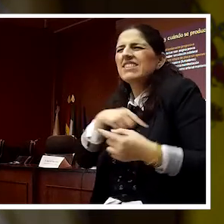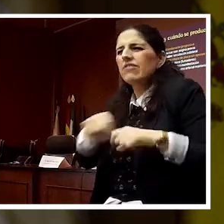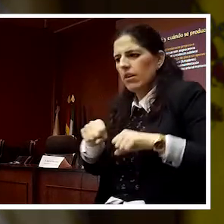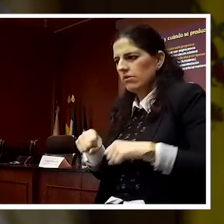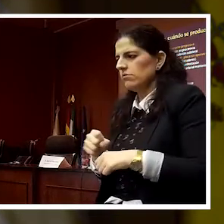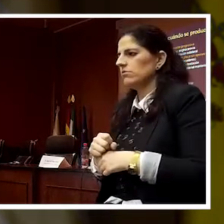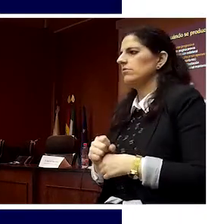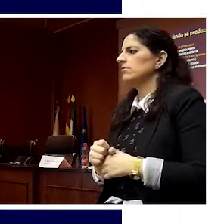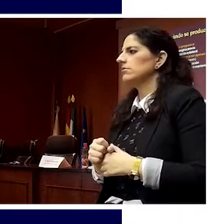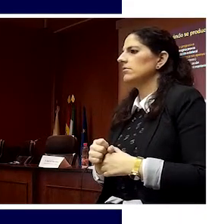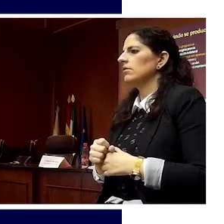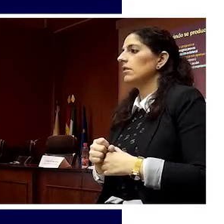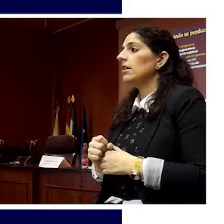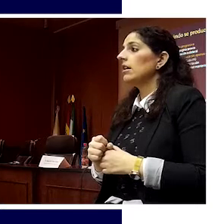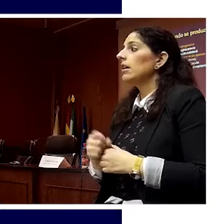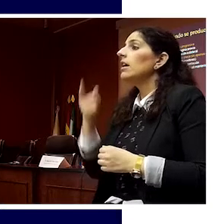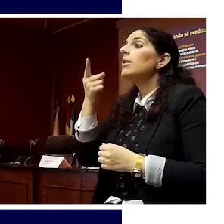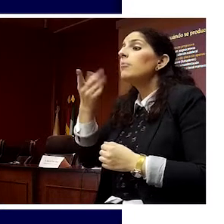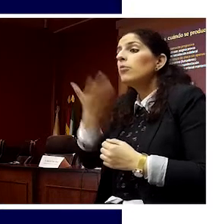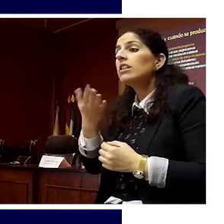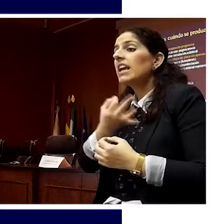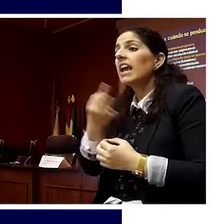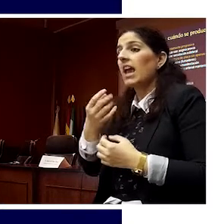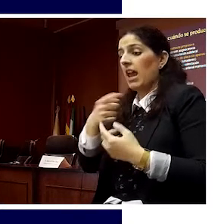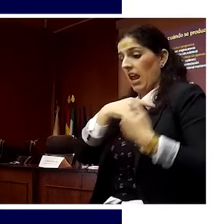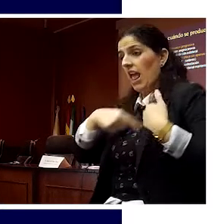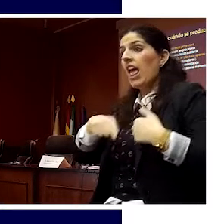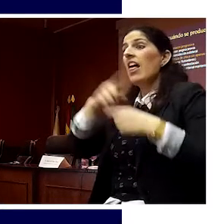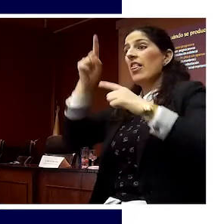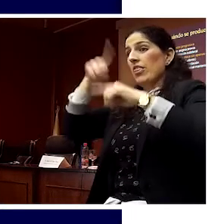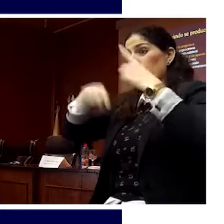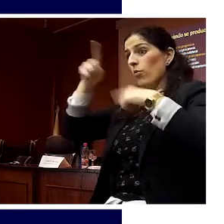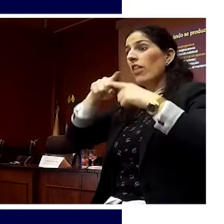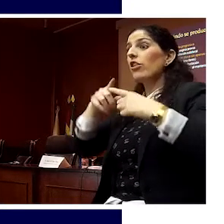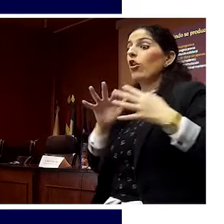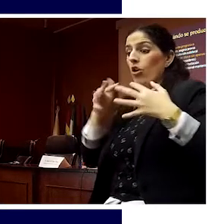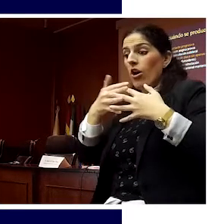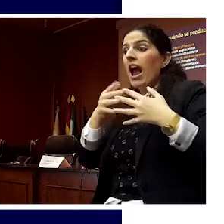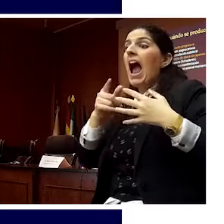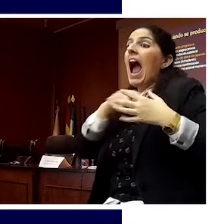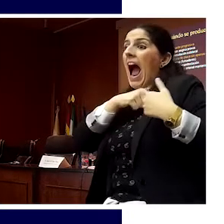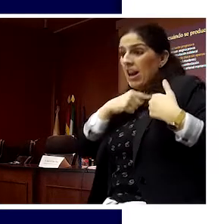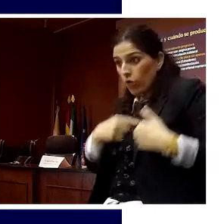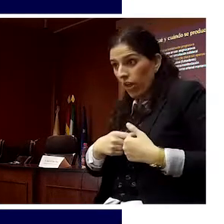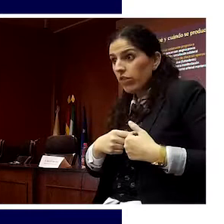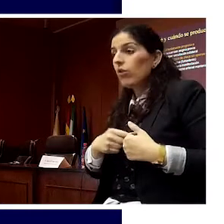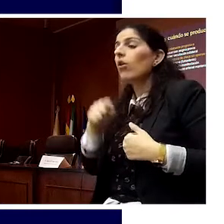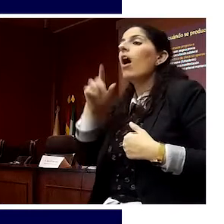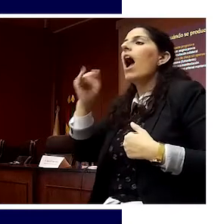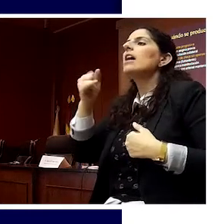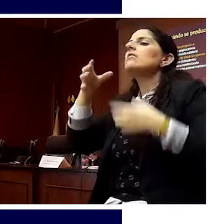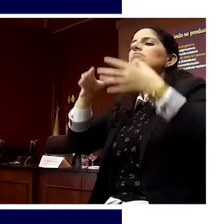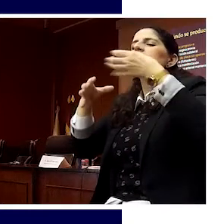bueno, la clave es la oclusión arterial. Y cuando esta se produce de